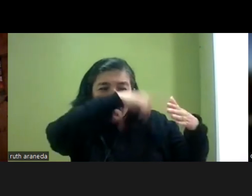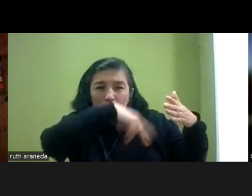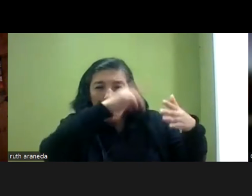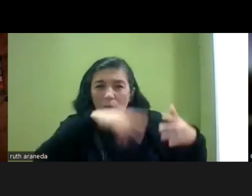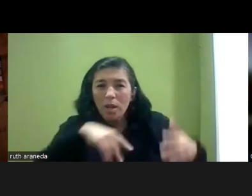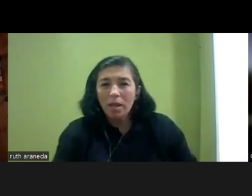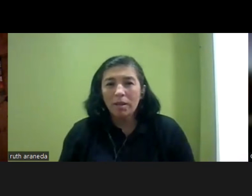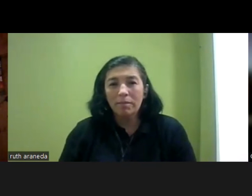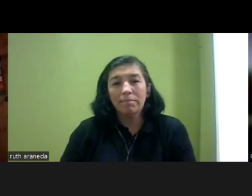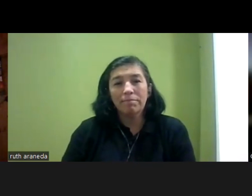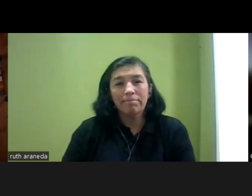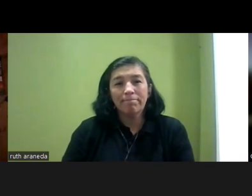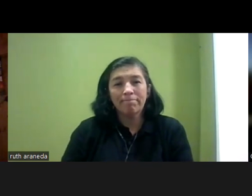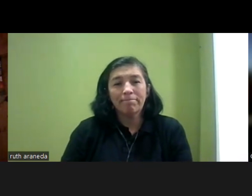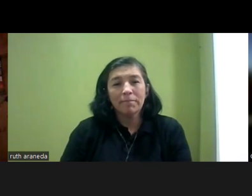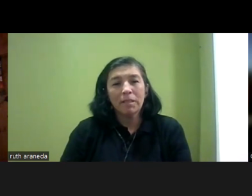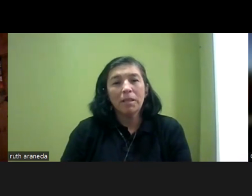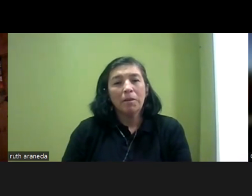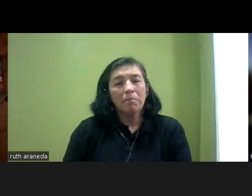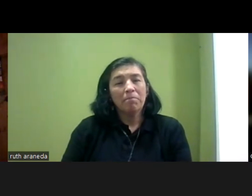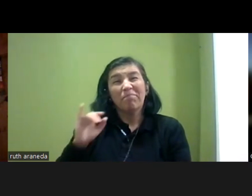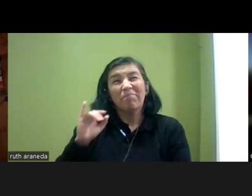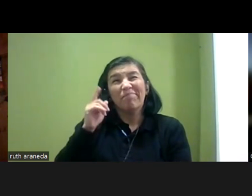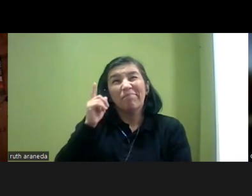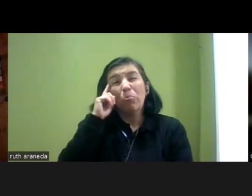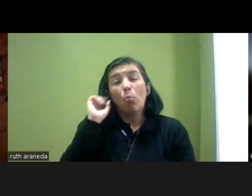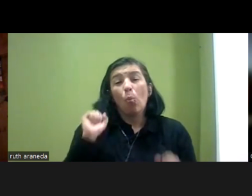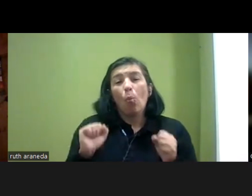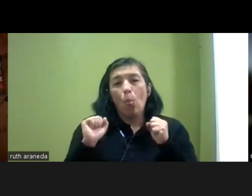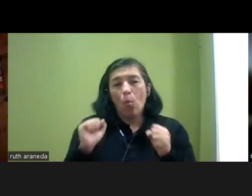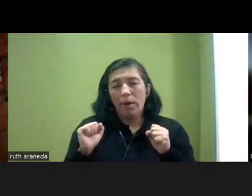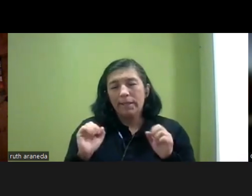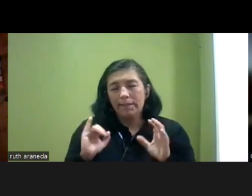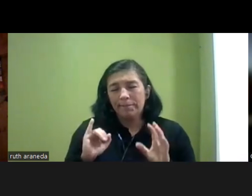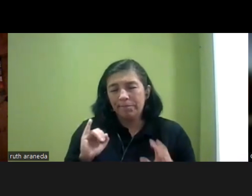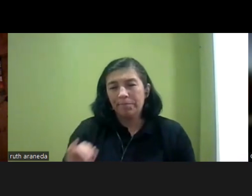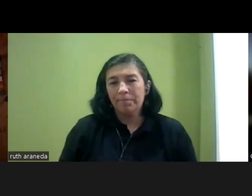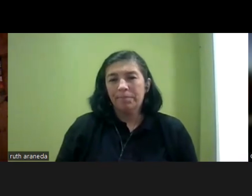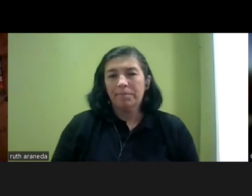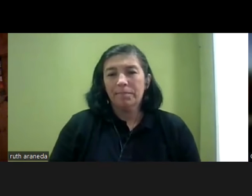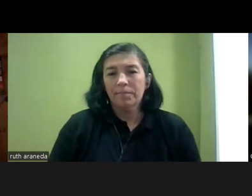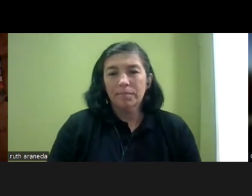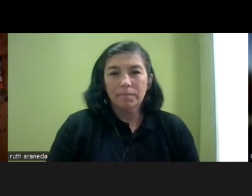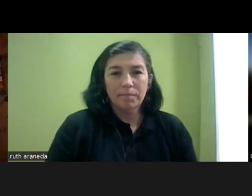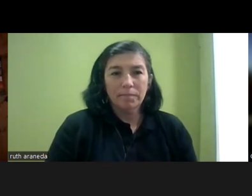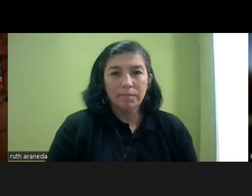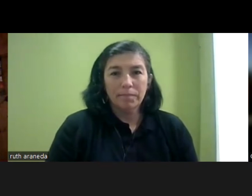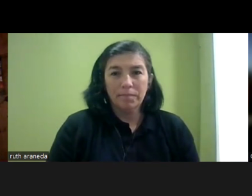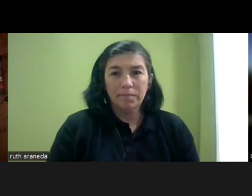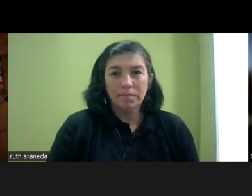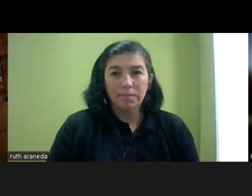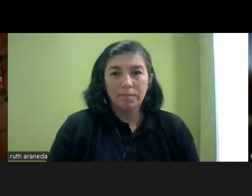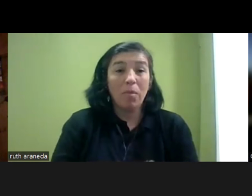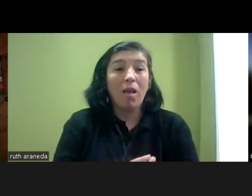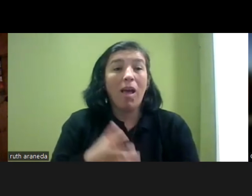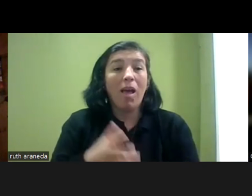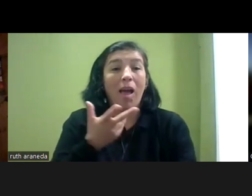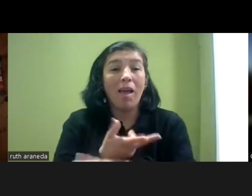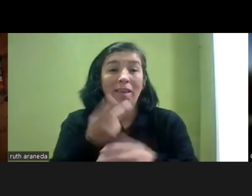Es muy posible. De hecho, hay